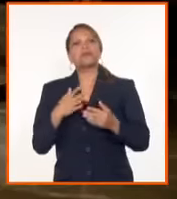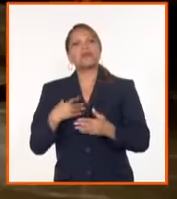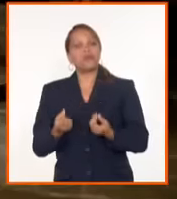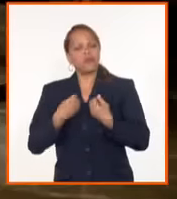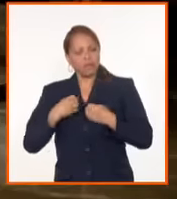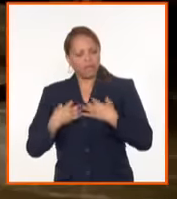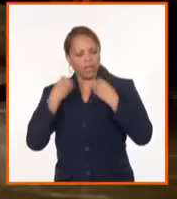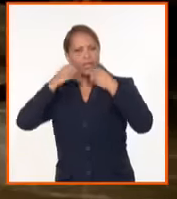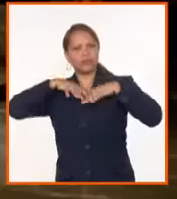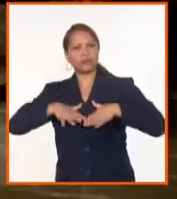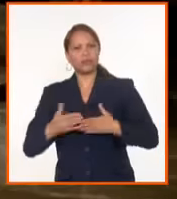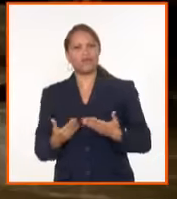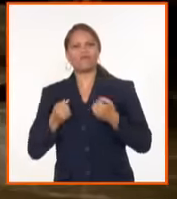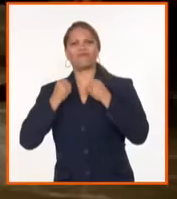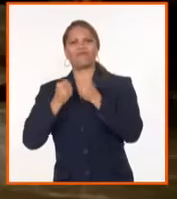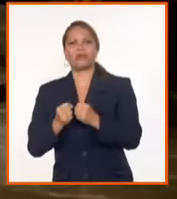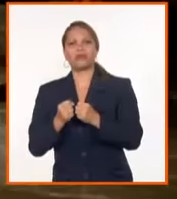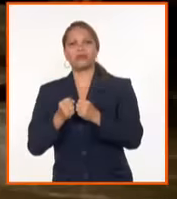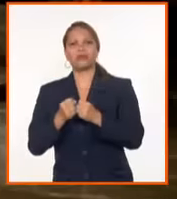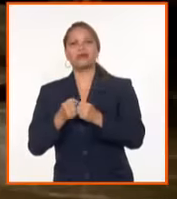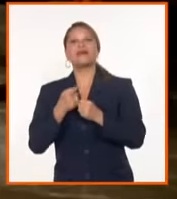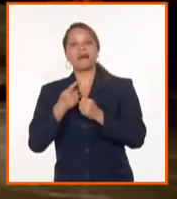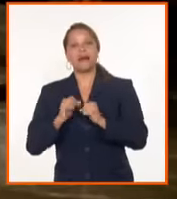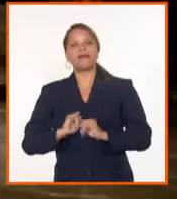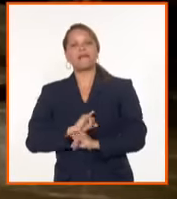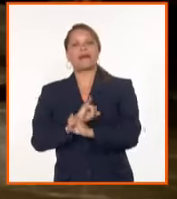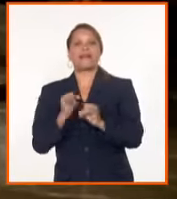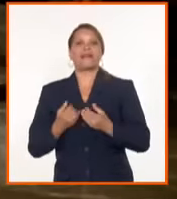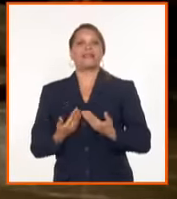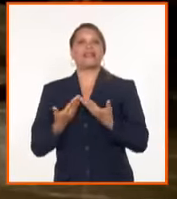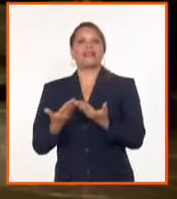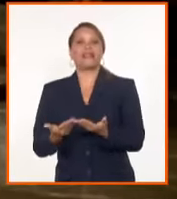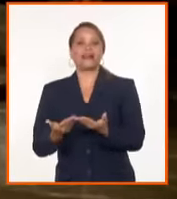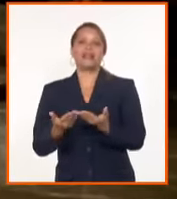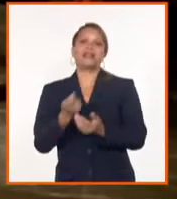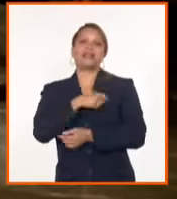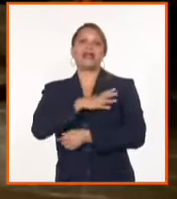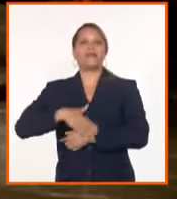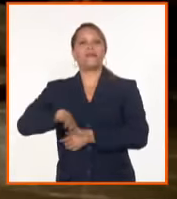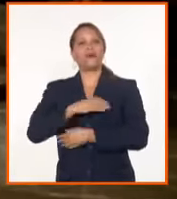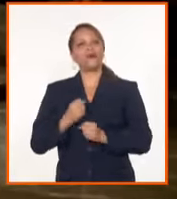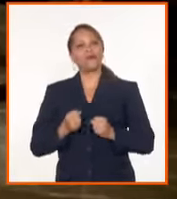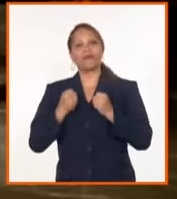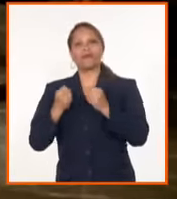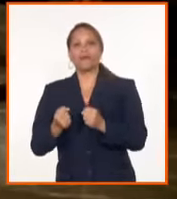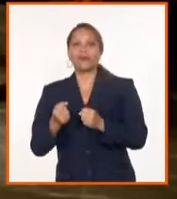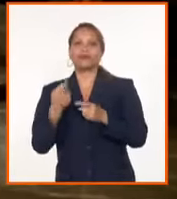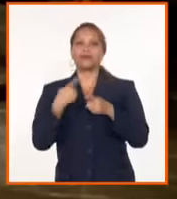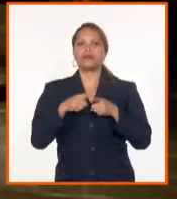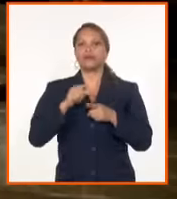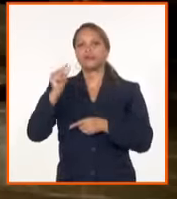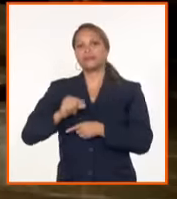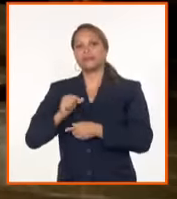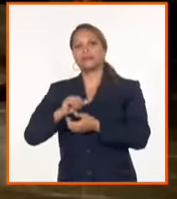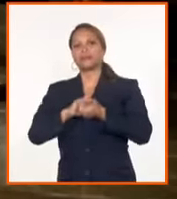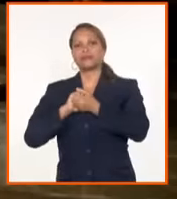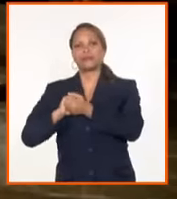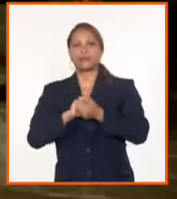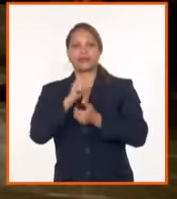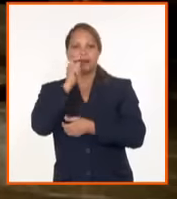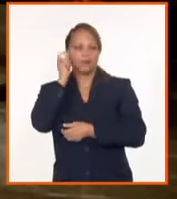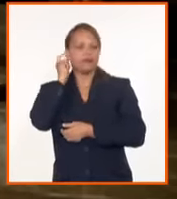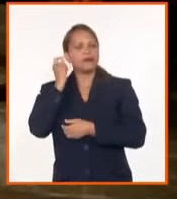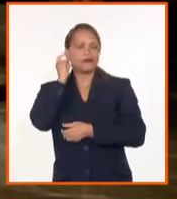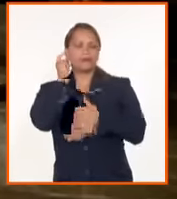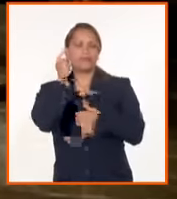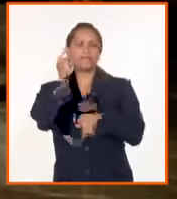uno tiene que transmitir también esa fuerza al resto de los compañeros que trabajan, de las compañeras y compañeros que trabajan con uno y al